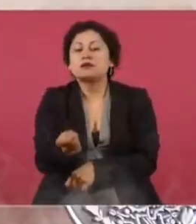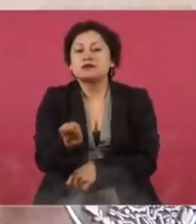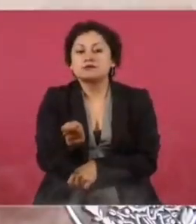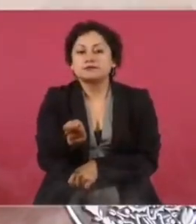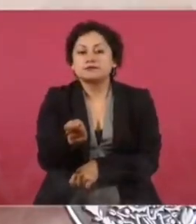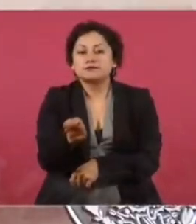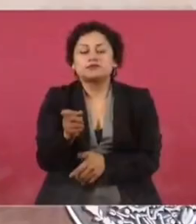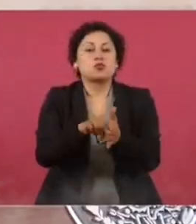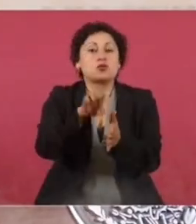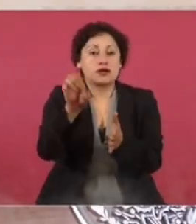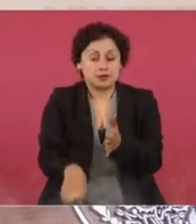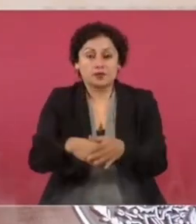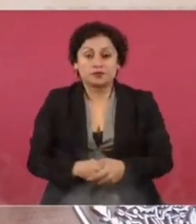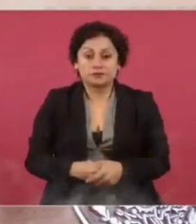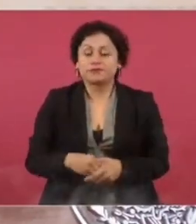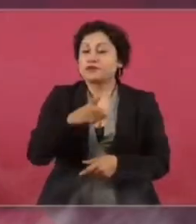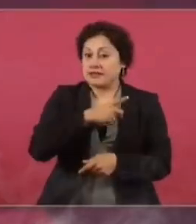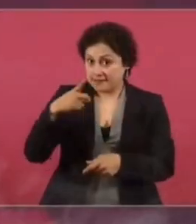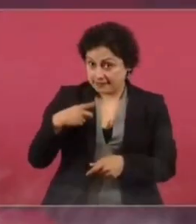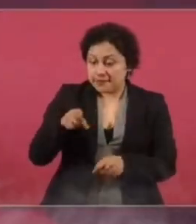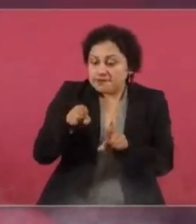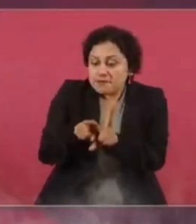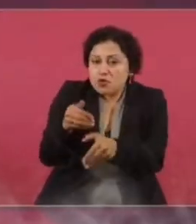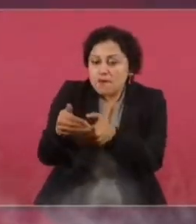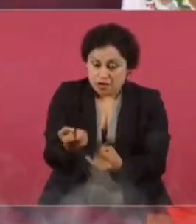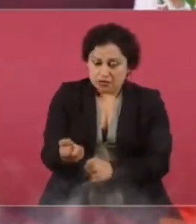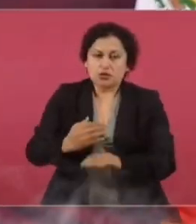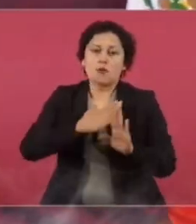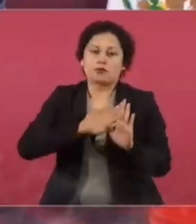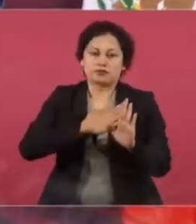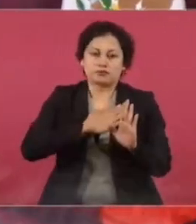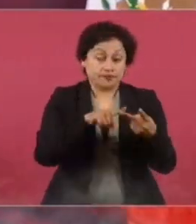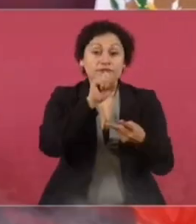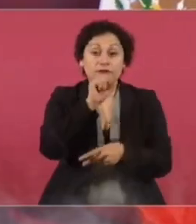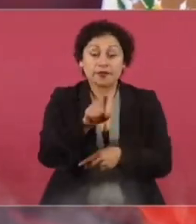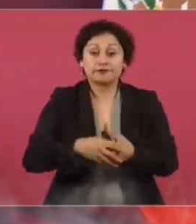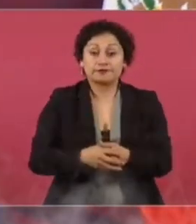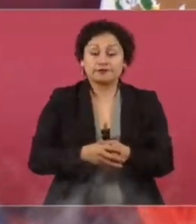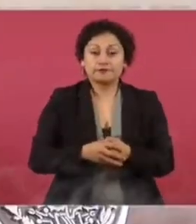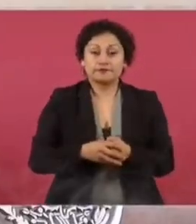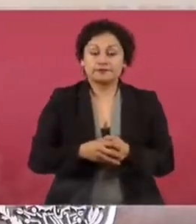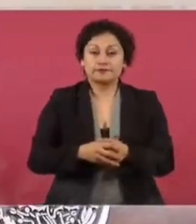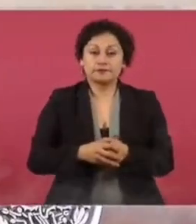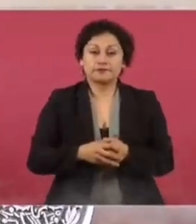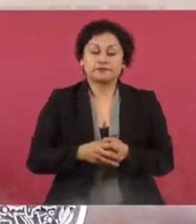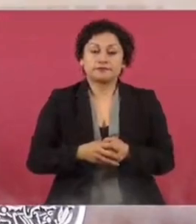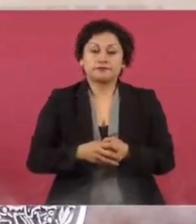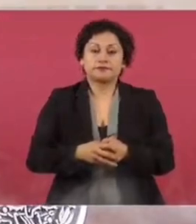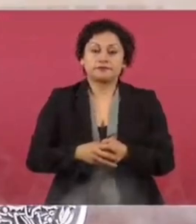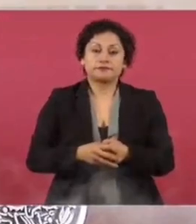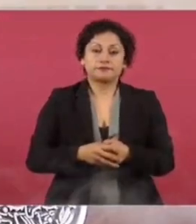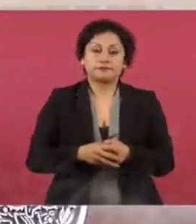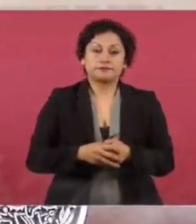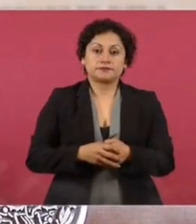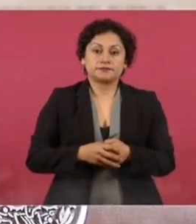el dejar garantizado el derecho del pueblo a la salud. Lo segundo es que